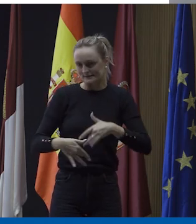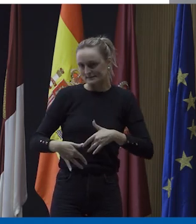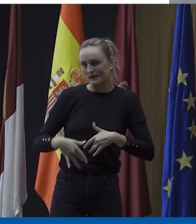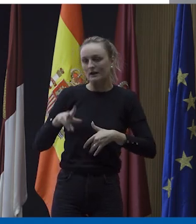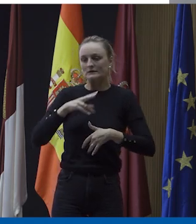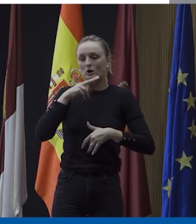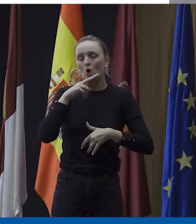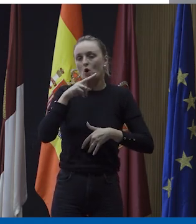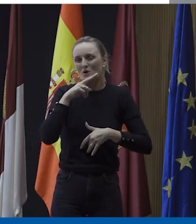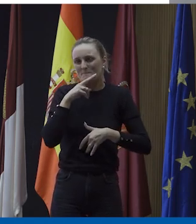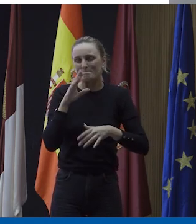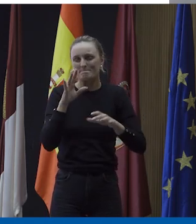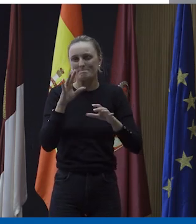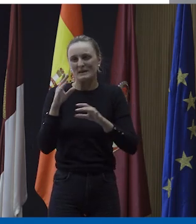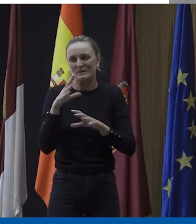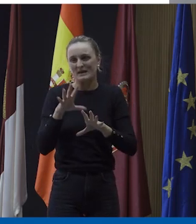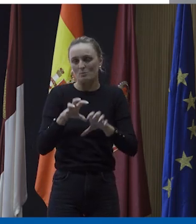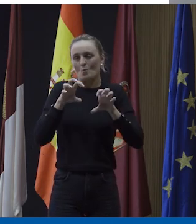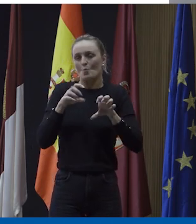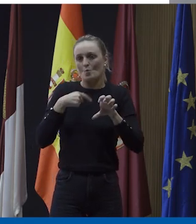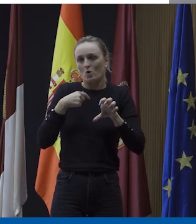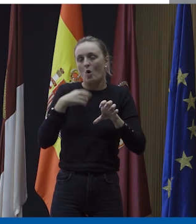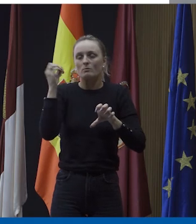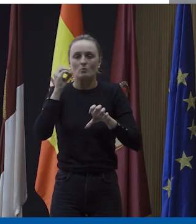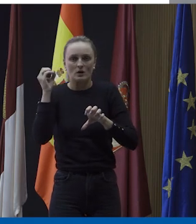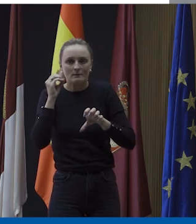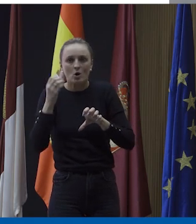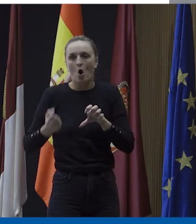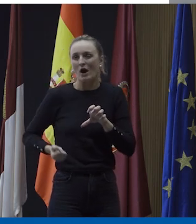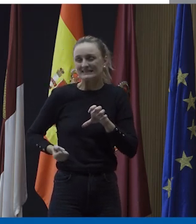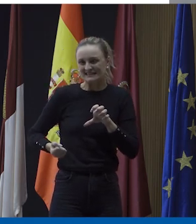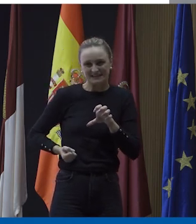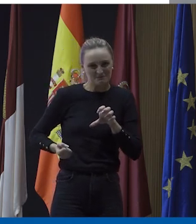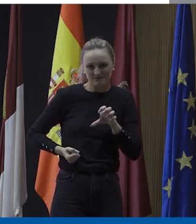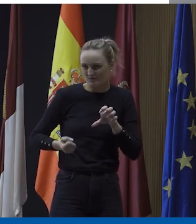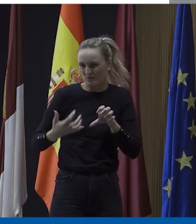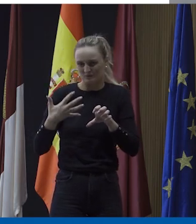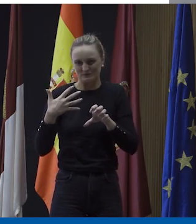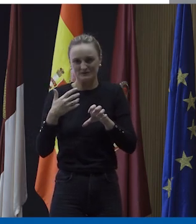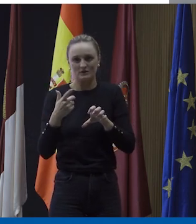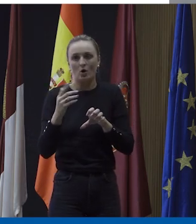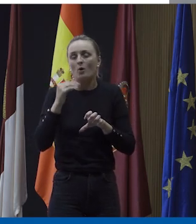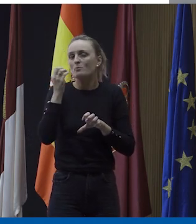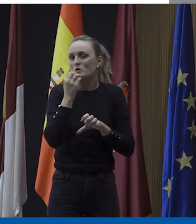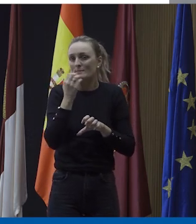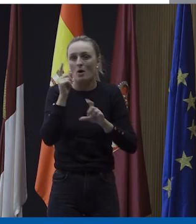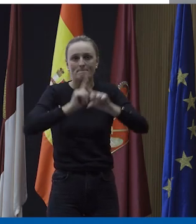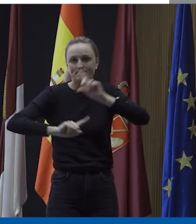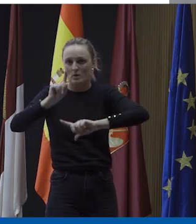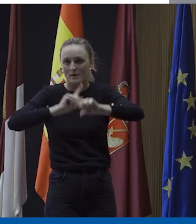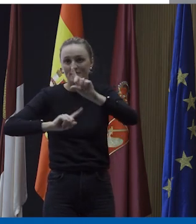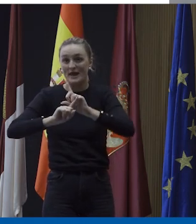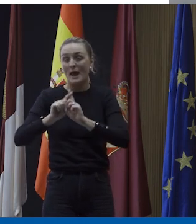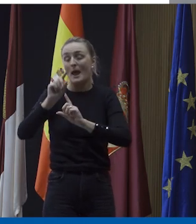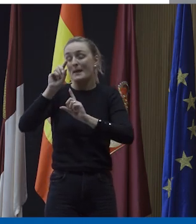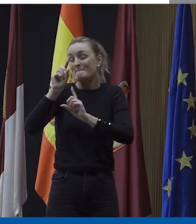de orina, los estreñimientos crónicos, también los problemas de prolapsos, que son ese